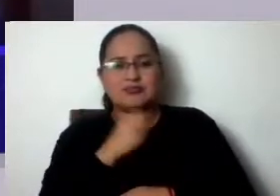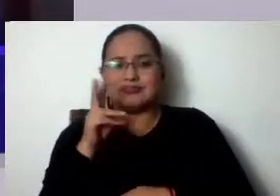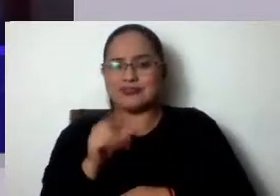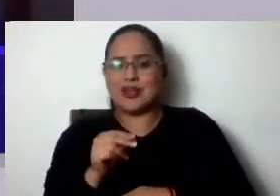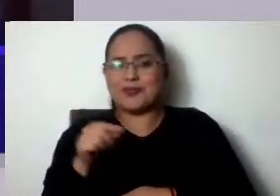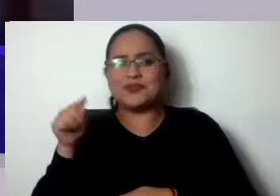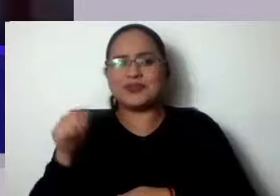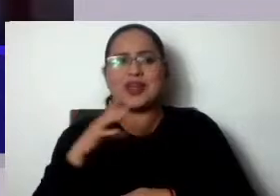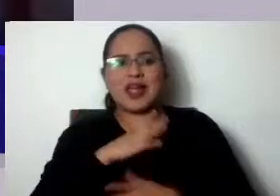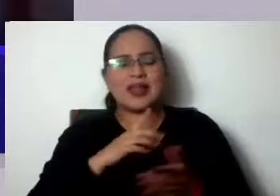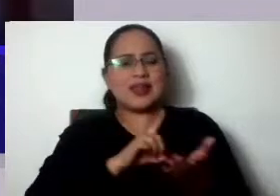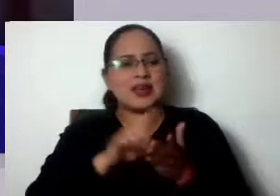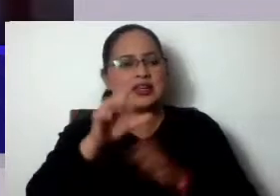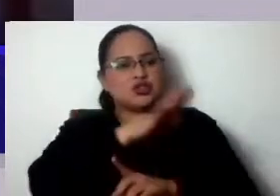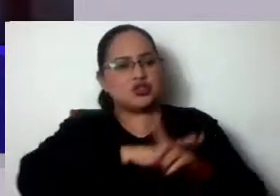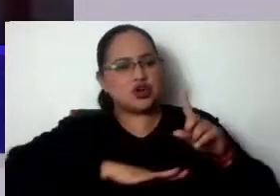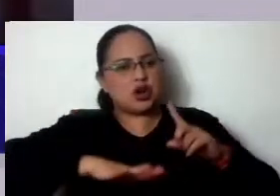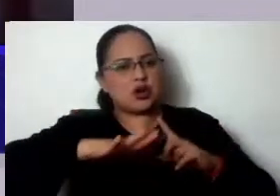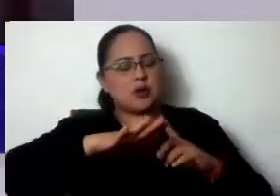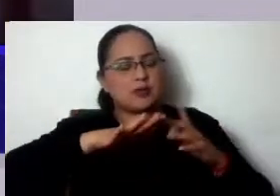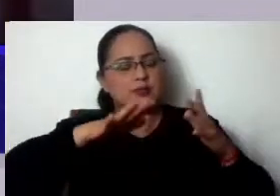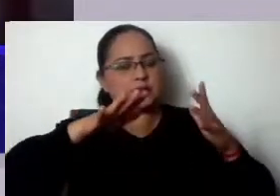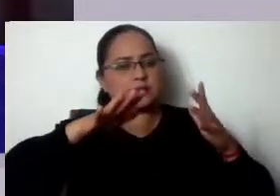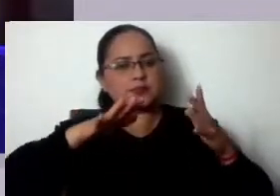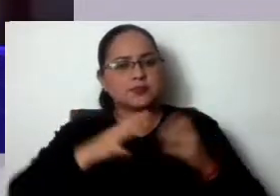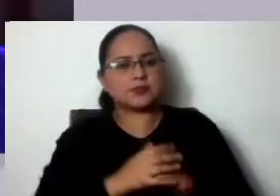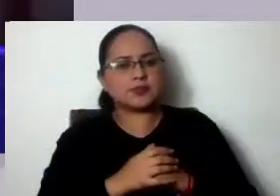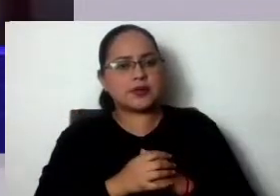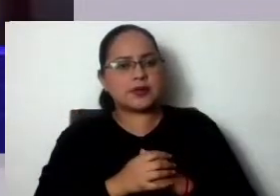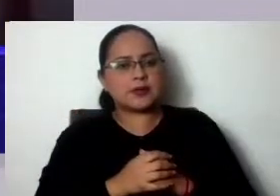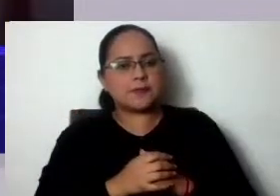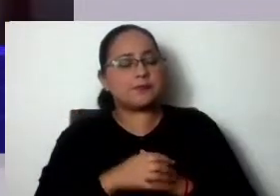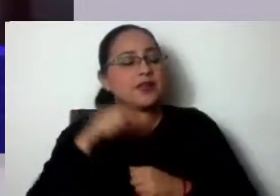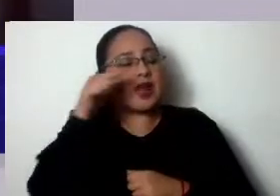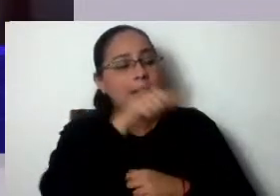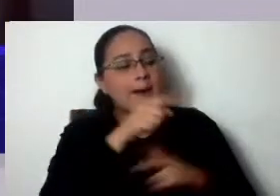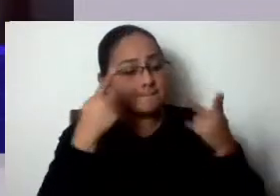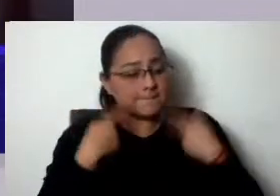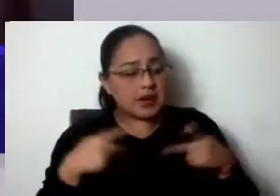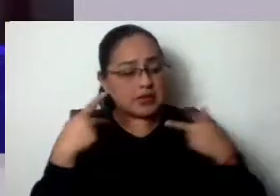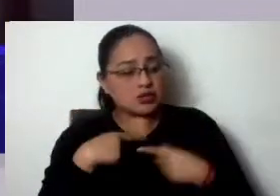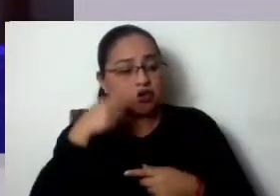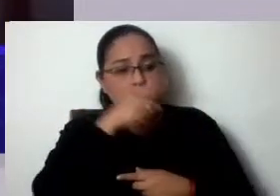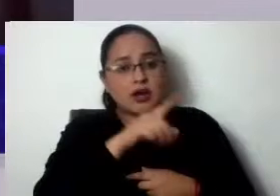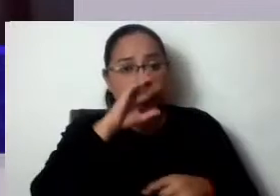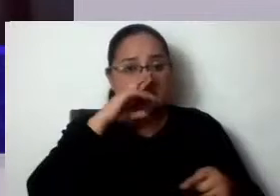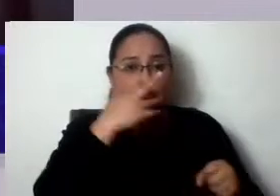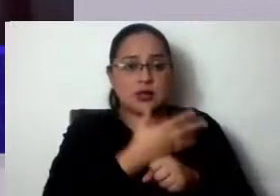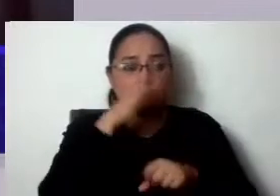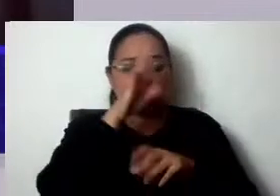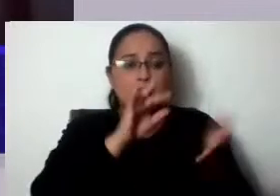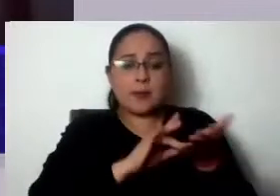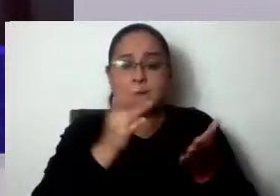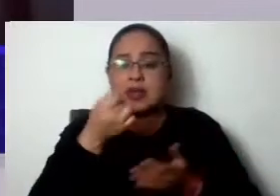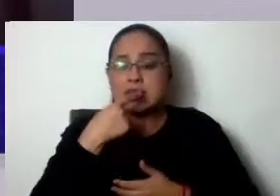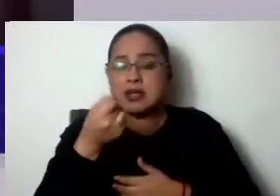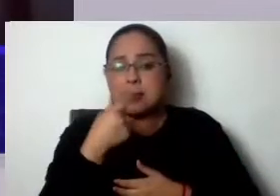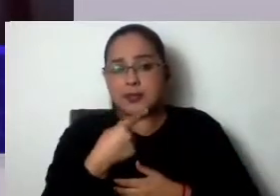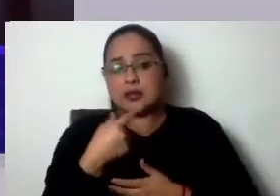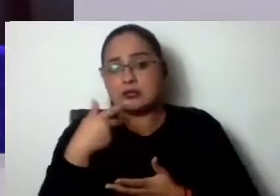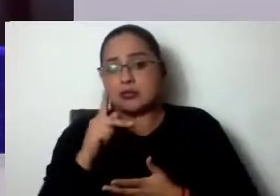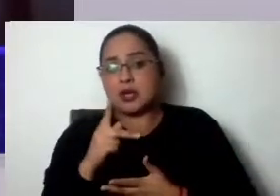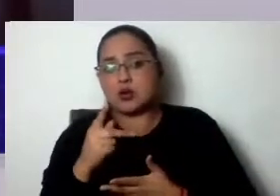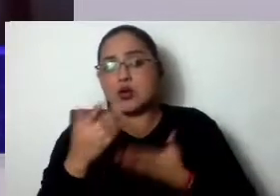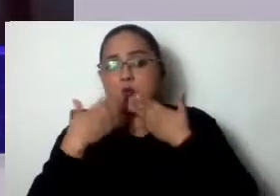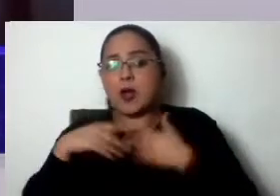al medio ambiente del derecho de el derechohabiente del suministro a un medicamento respecto del cual no se ha